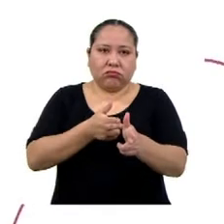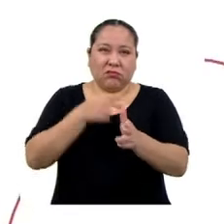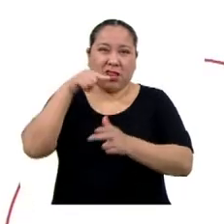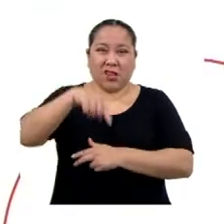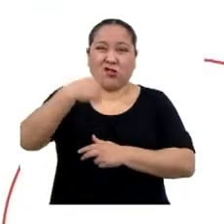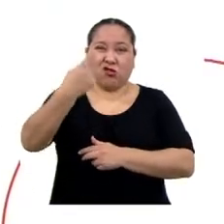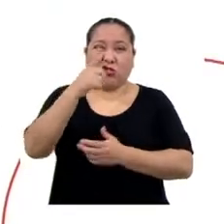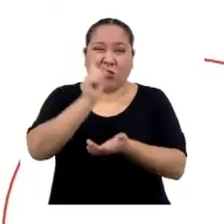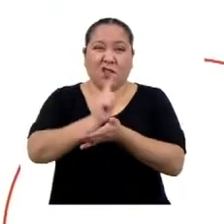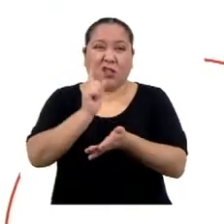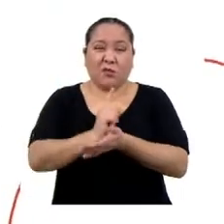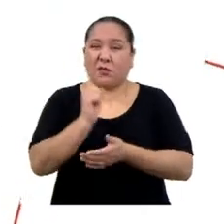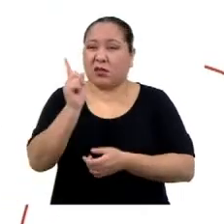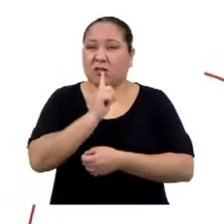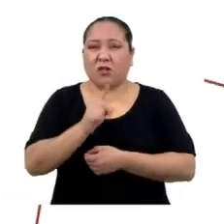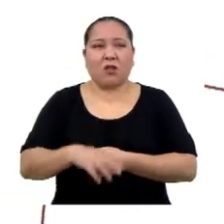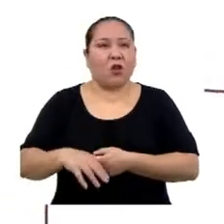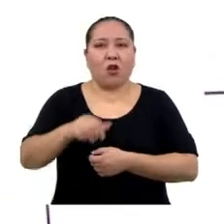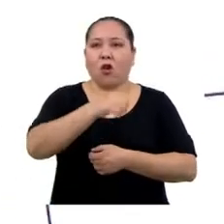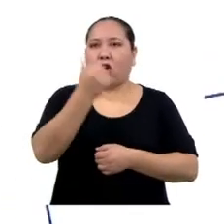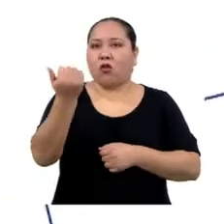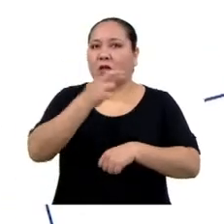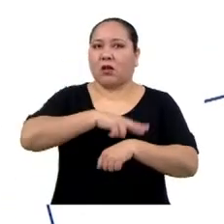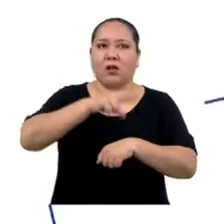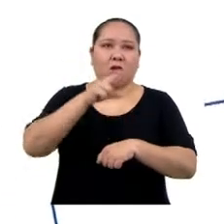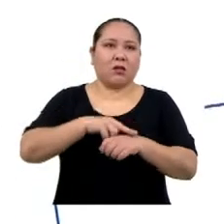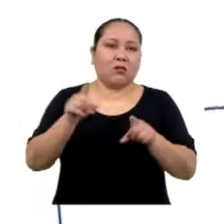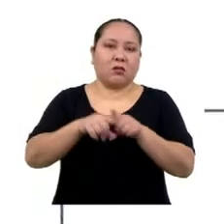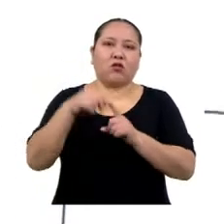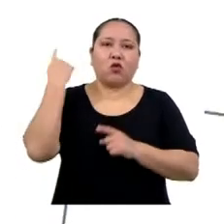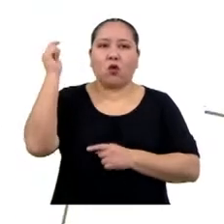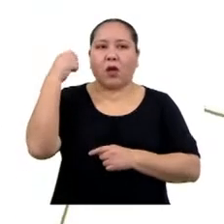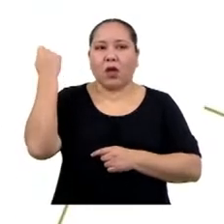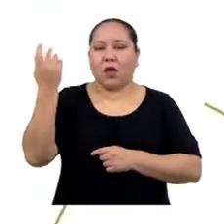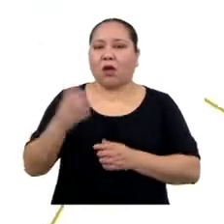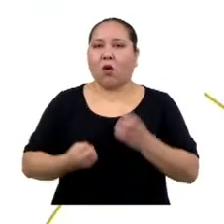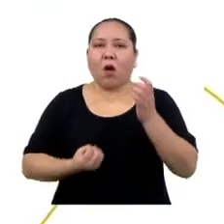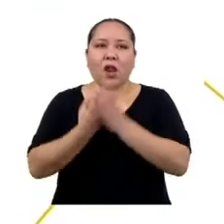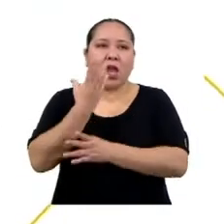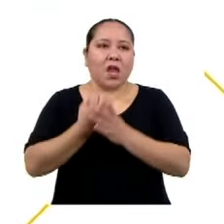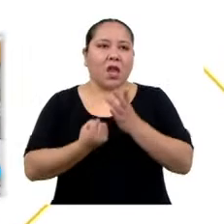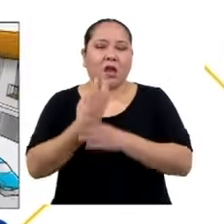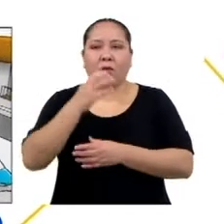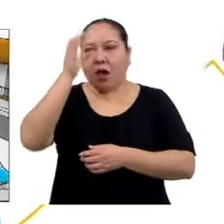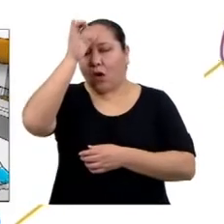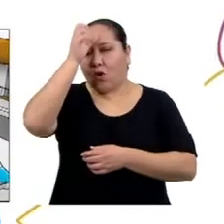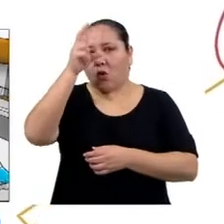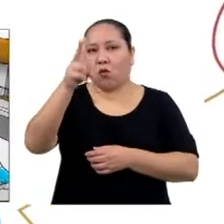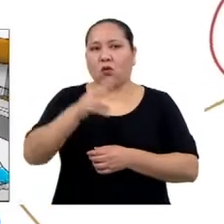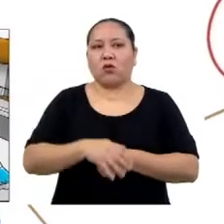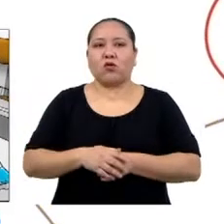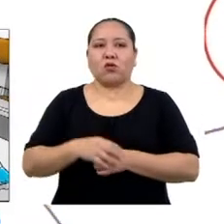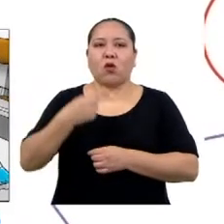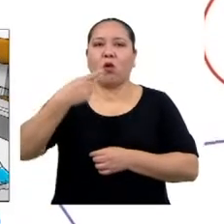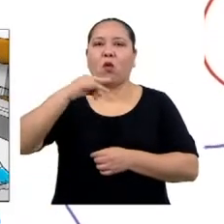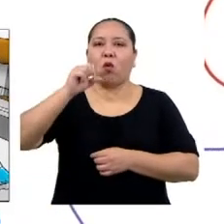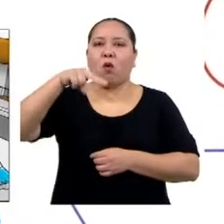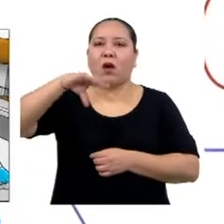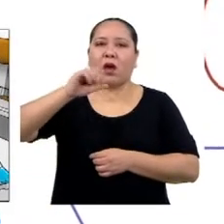Lima, también ocurre en otras regiones como Trujillo, Arequipa, Cusco y